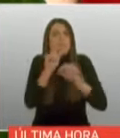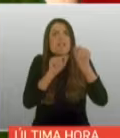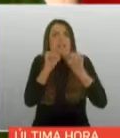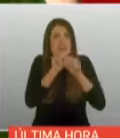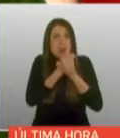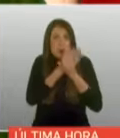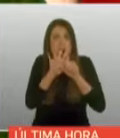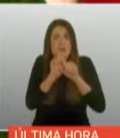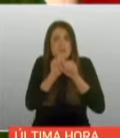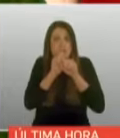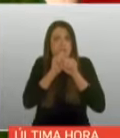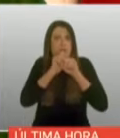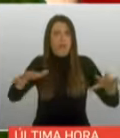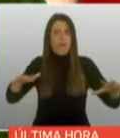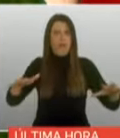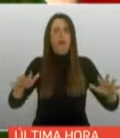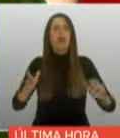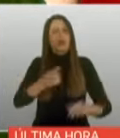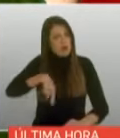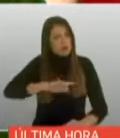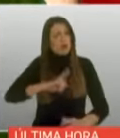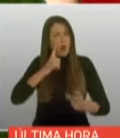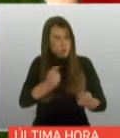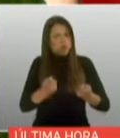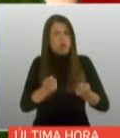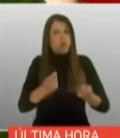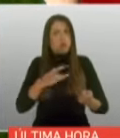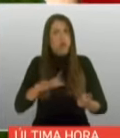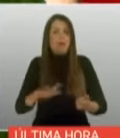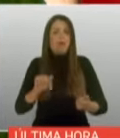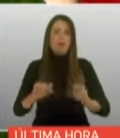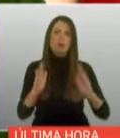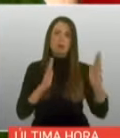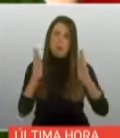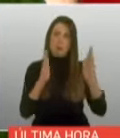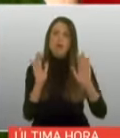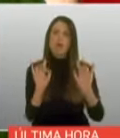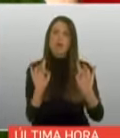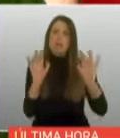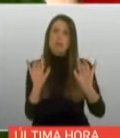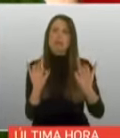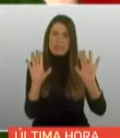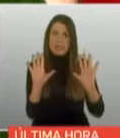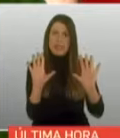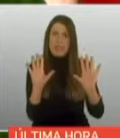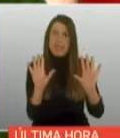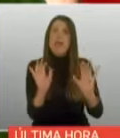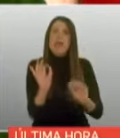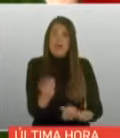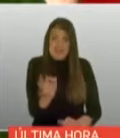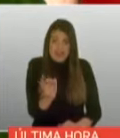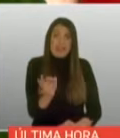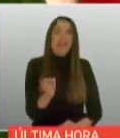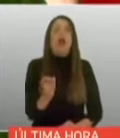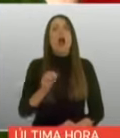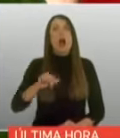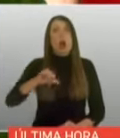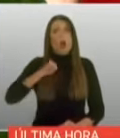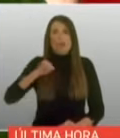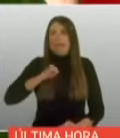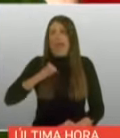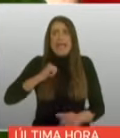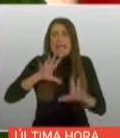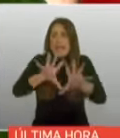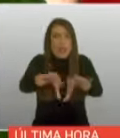crisis compuesto por el propio presidente de la Junta, el vicepresidente de la Junta de Andalucía y el consejero de Turismo, Regeneración, Justicia y Administración Local,